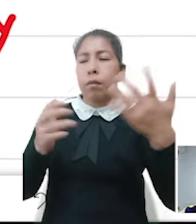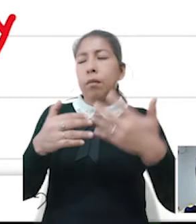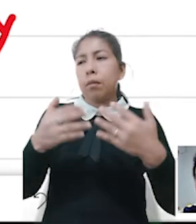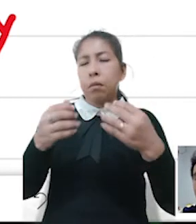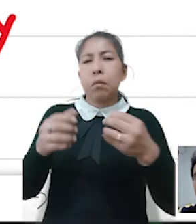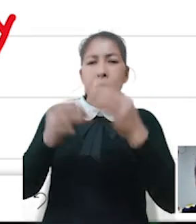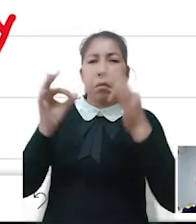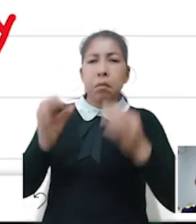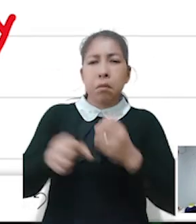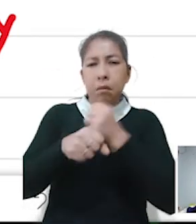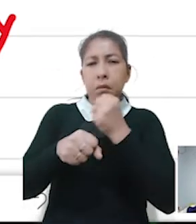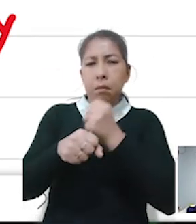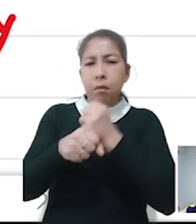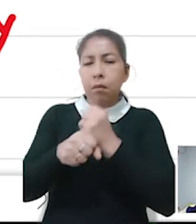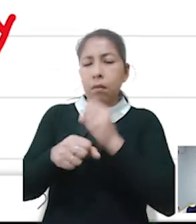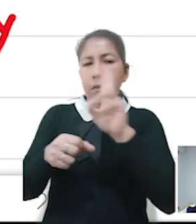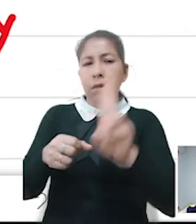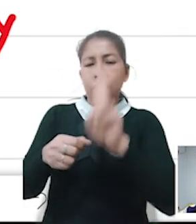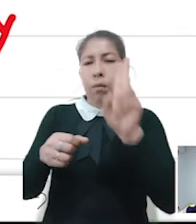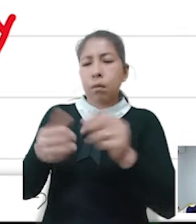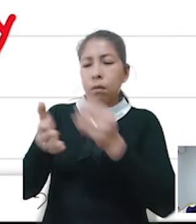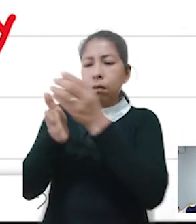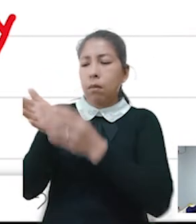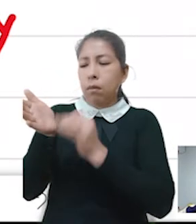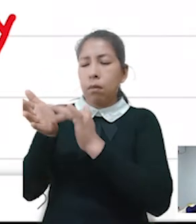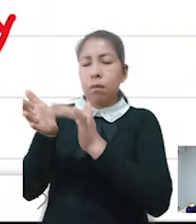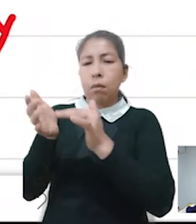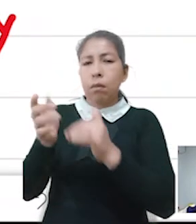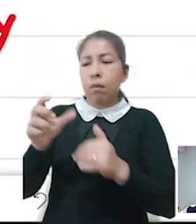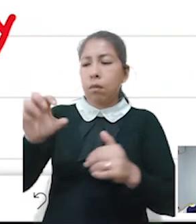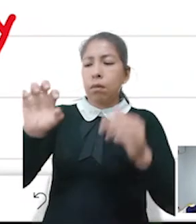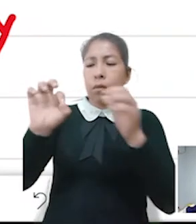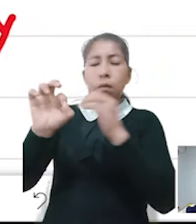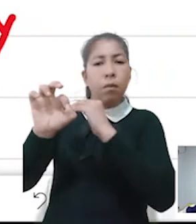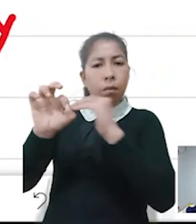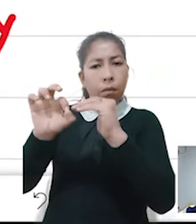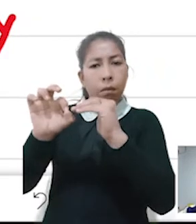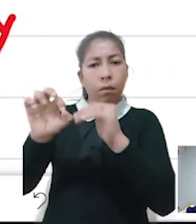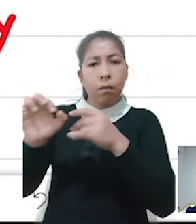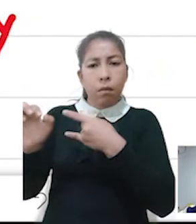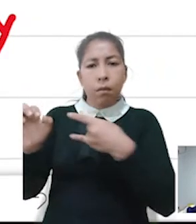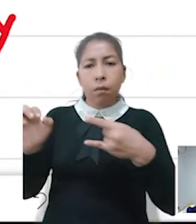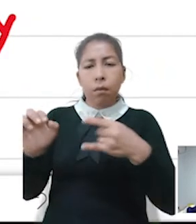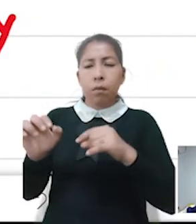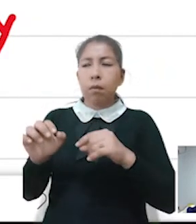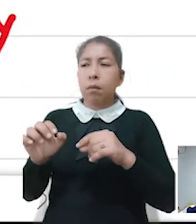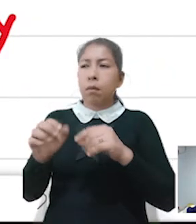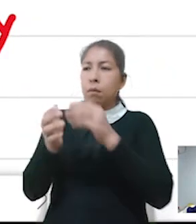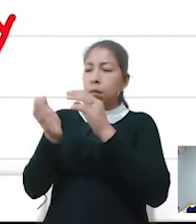forma, utilizando nuestra calculadora, podemos determinar el valor del ángulo tita.